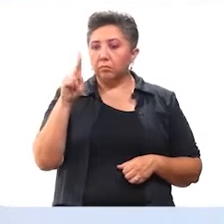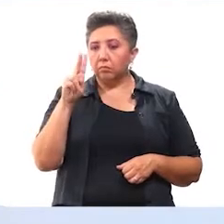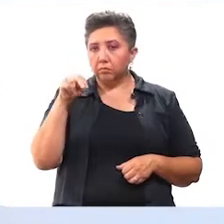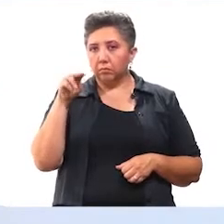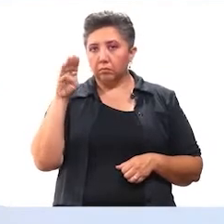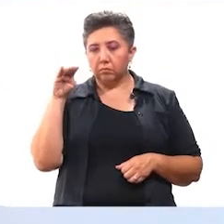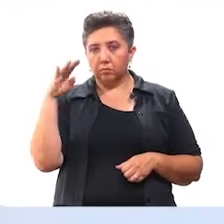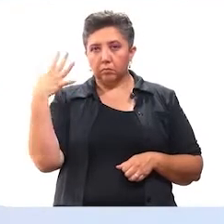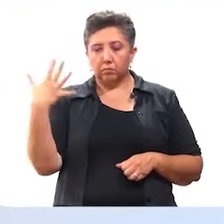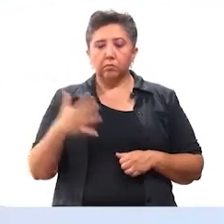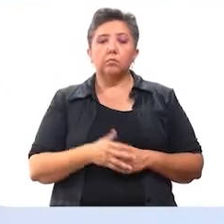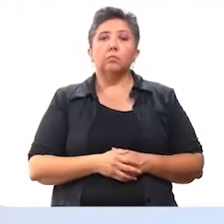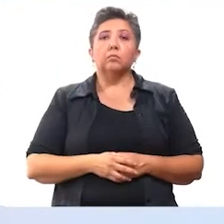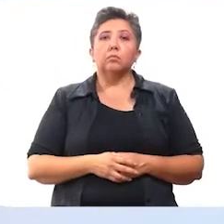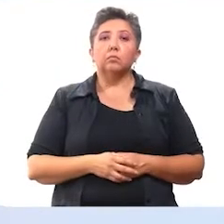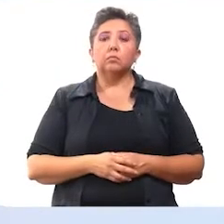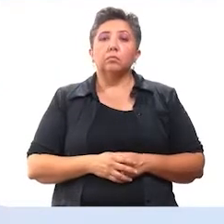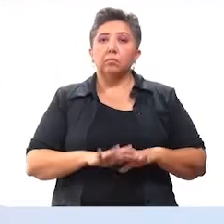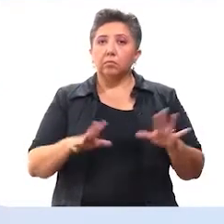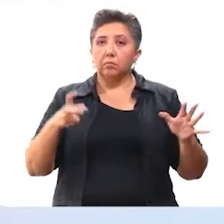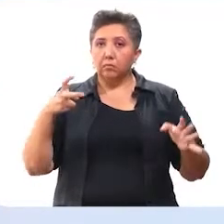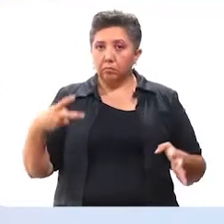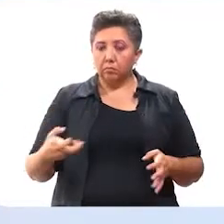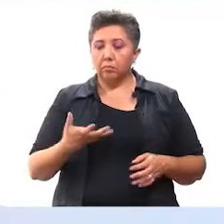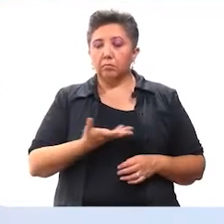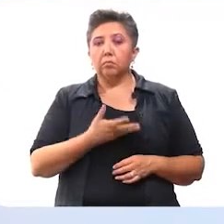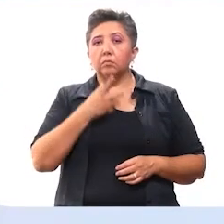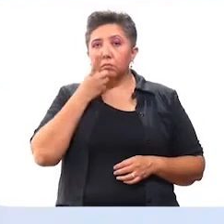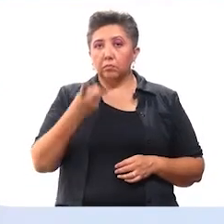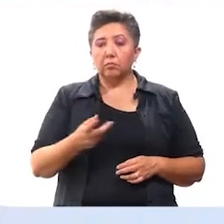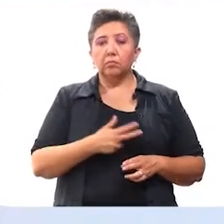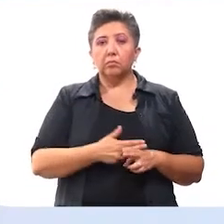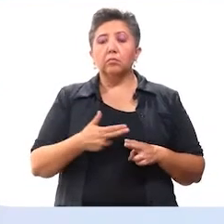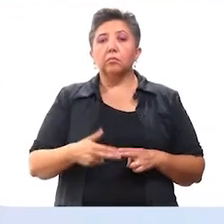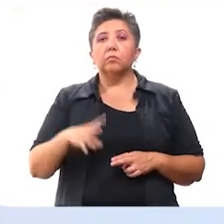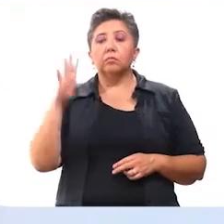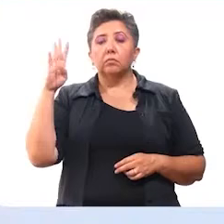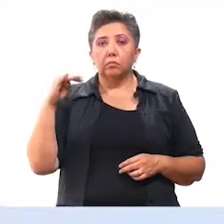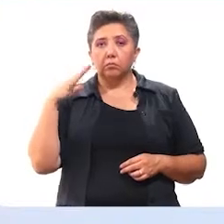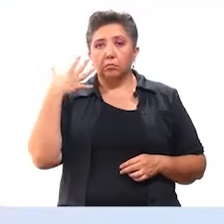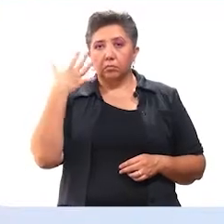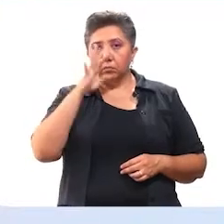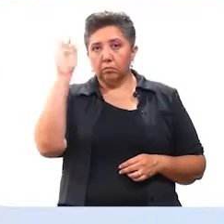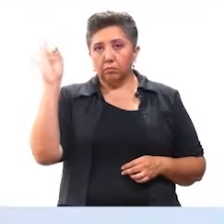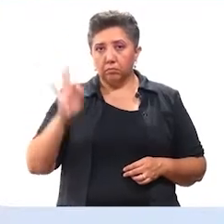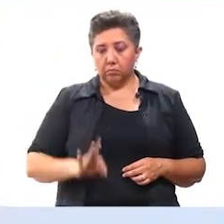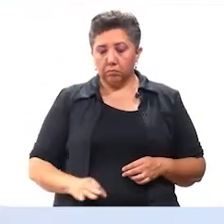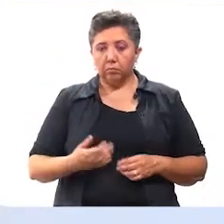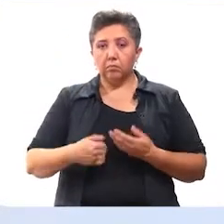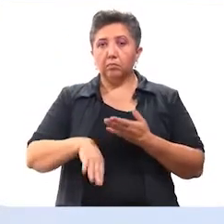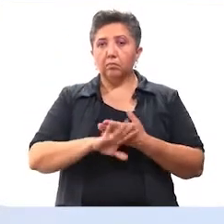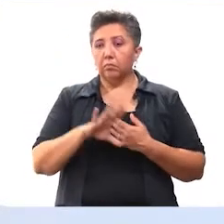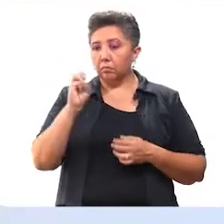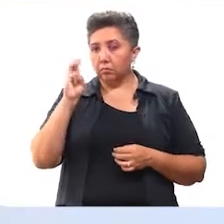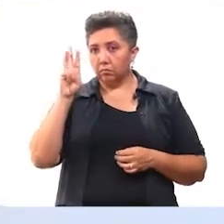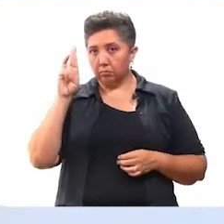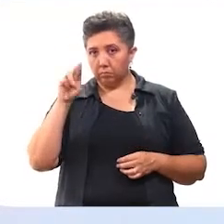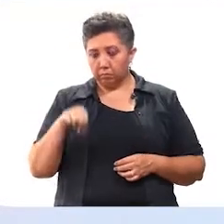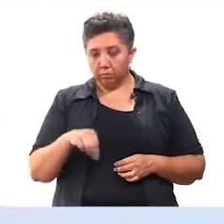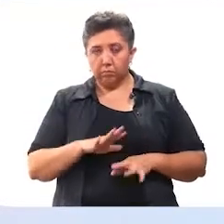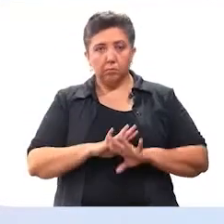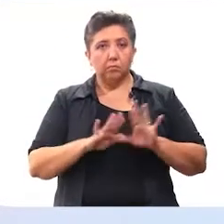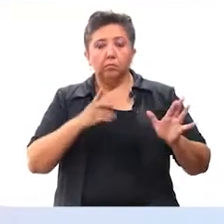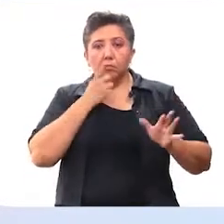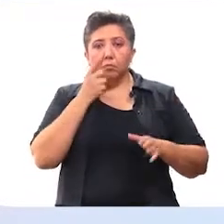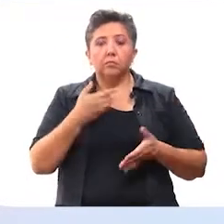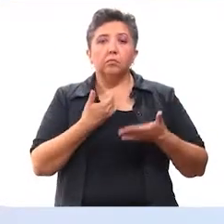es el KN95, ya que estos tienen una cobertura hasta del 95% contra Omicron. Como